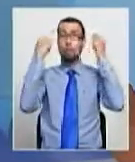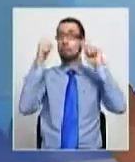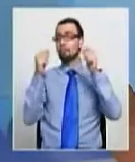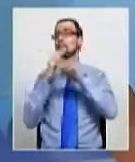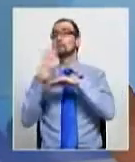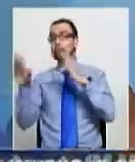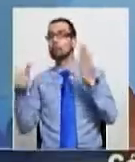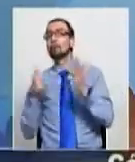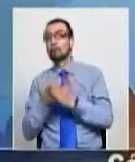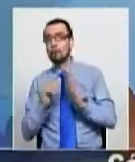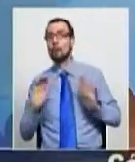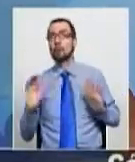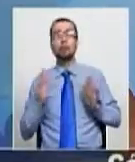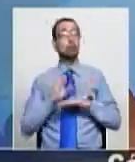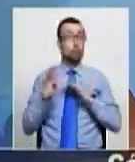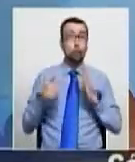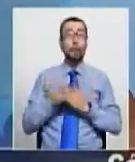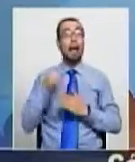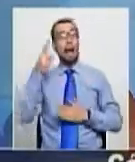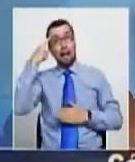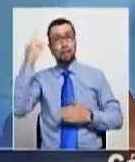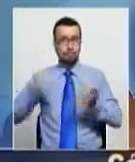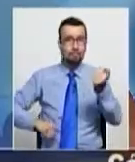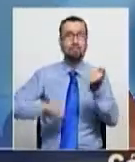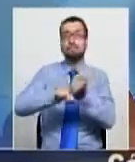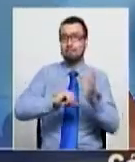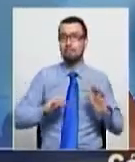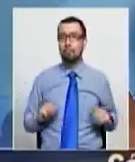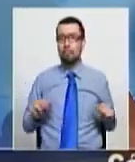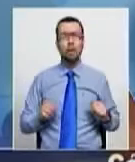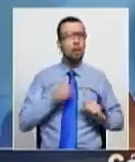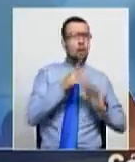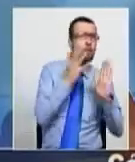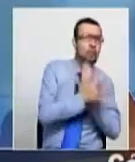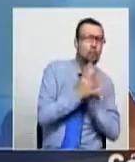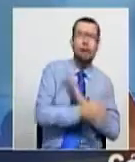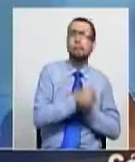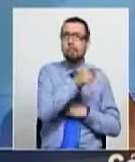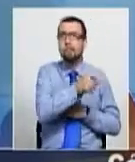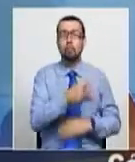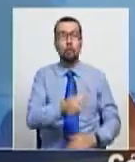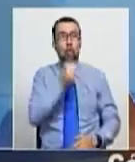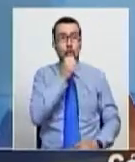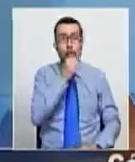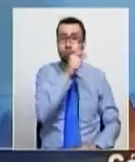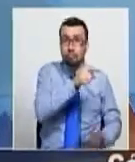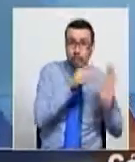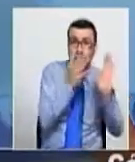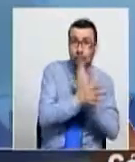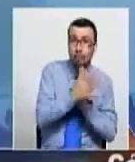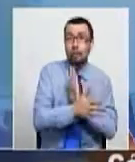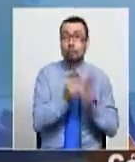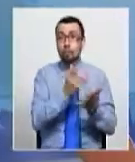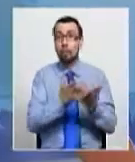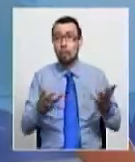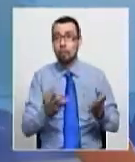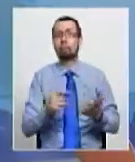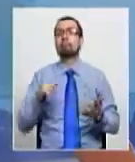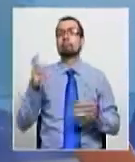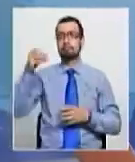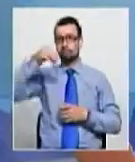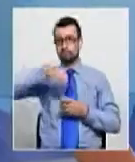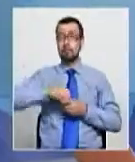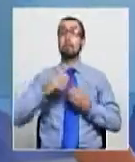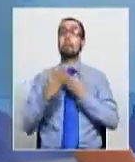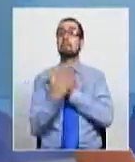todos y como todos podemos aportar la información y las noticias tienen mucho que ver con la paz al